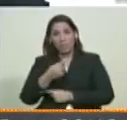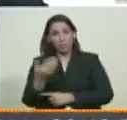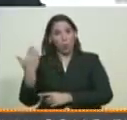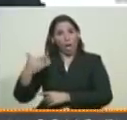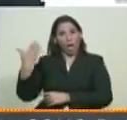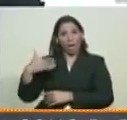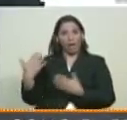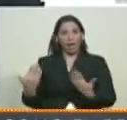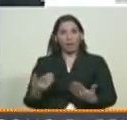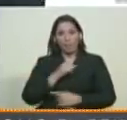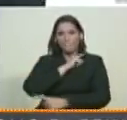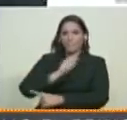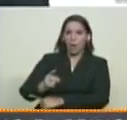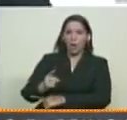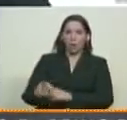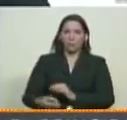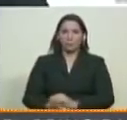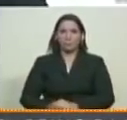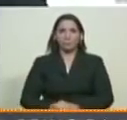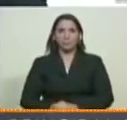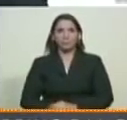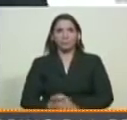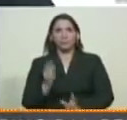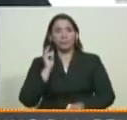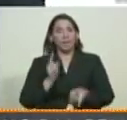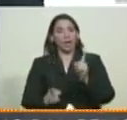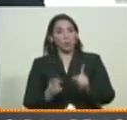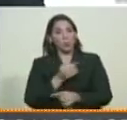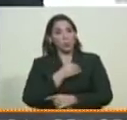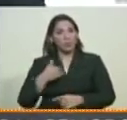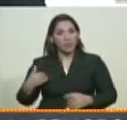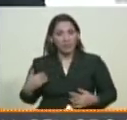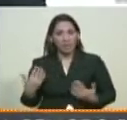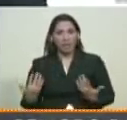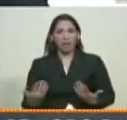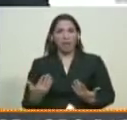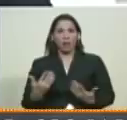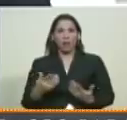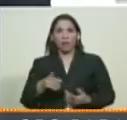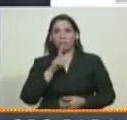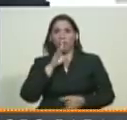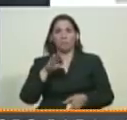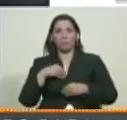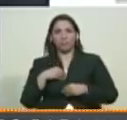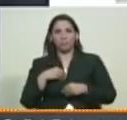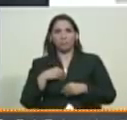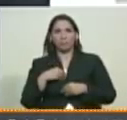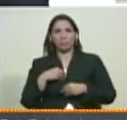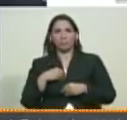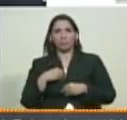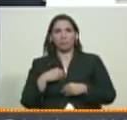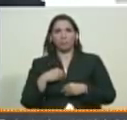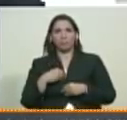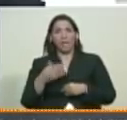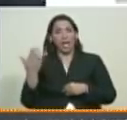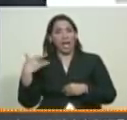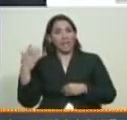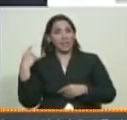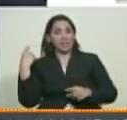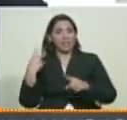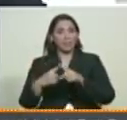lo que habíamos denunciado, algunos quisieron polemizar al respecto, entre ellos un exministro